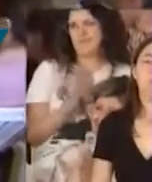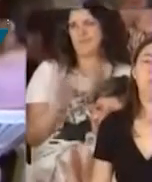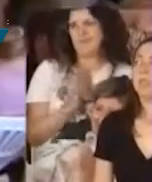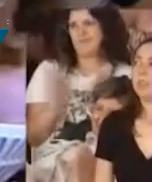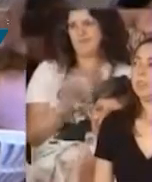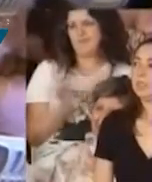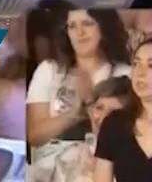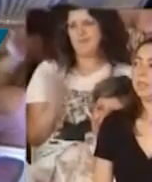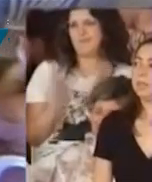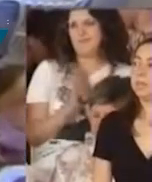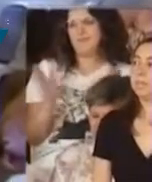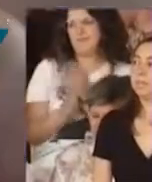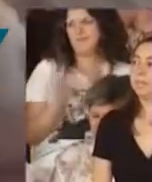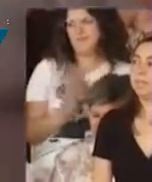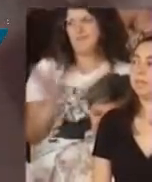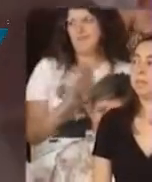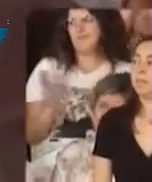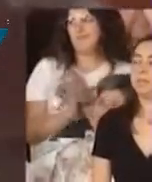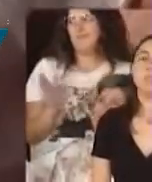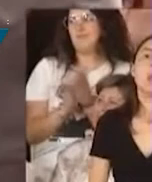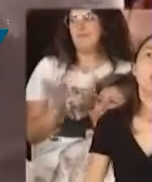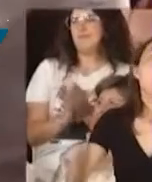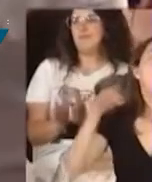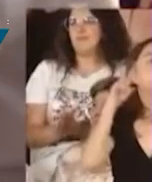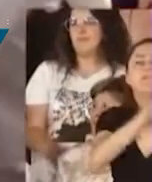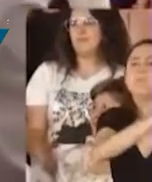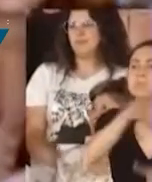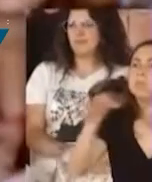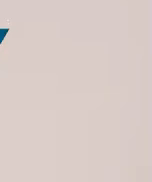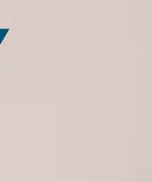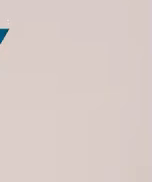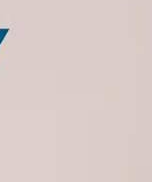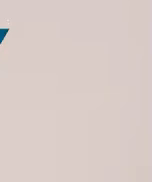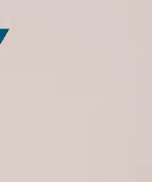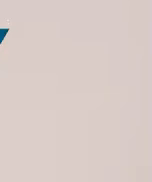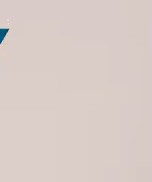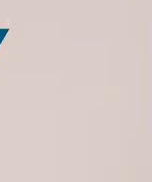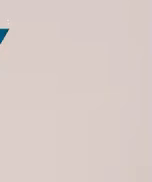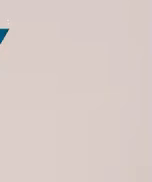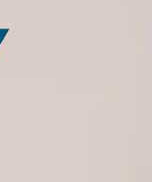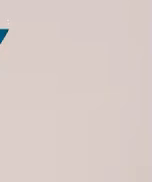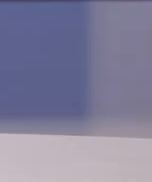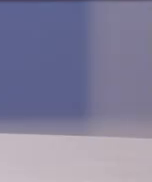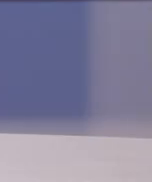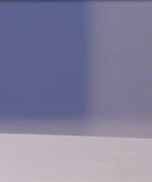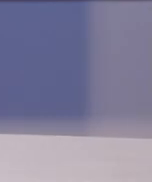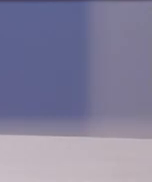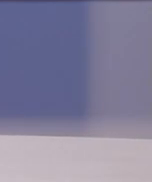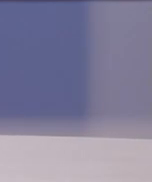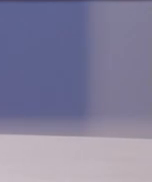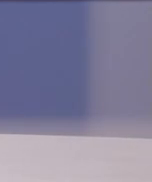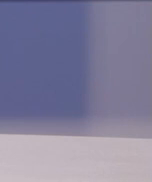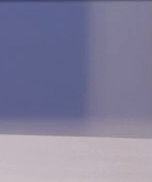llegando a la sociedad, cosa que otros partidos parece que no están consiguiendo. Don Vicente Belvis, muchísimas gracias por